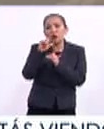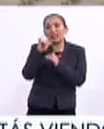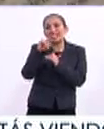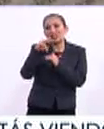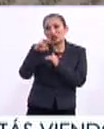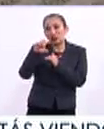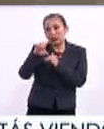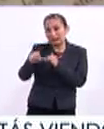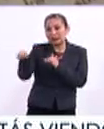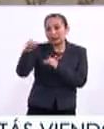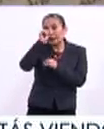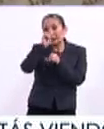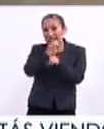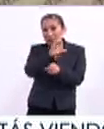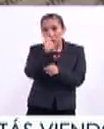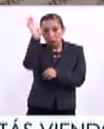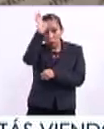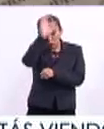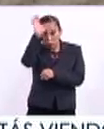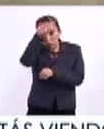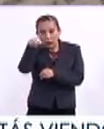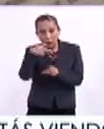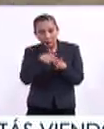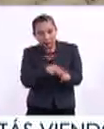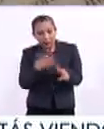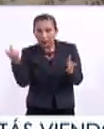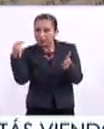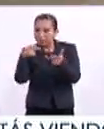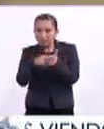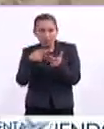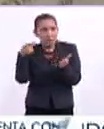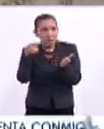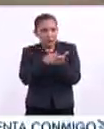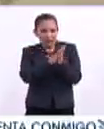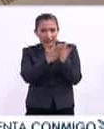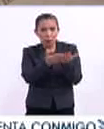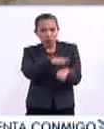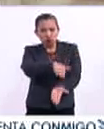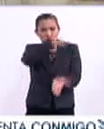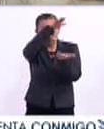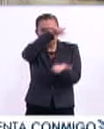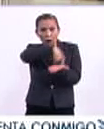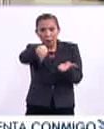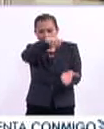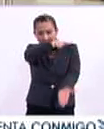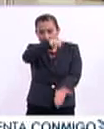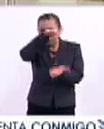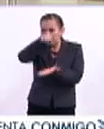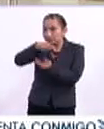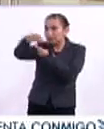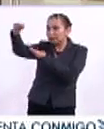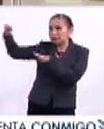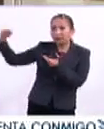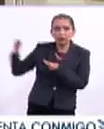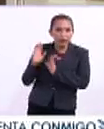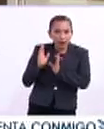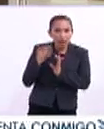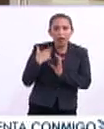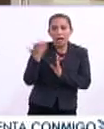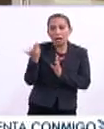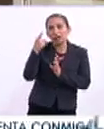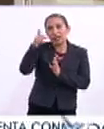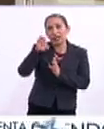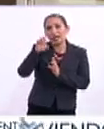ese programa, la Secretaría de Cultura mantiene 1000 ejemplares, o bueno, te precompra 1000 ejemplares y los distribuye. Lo hacía a